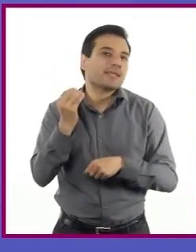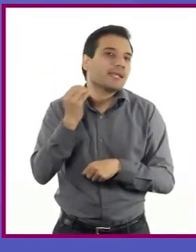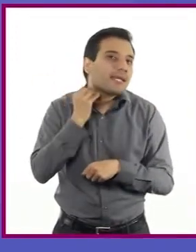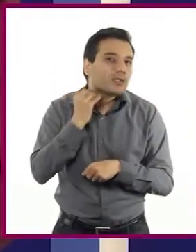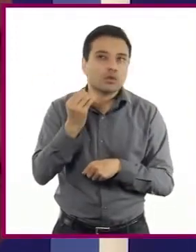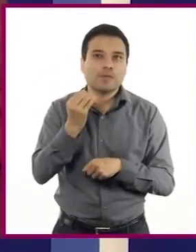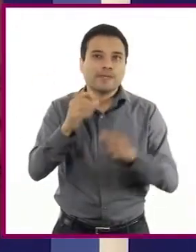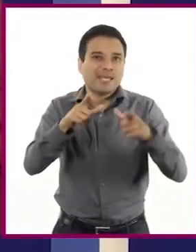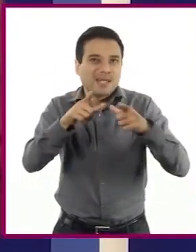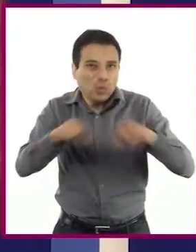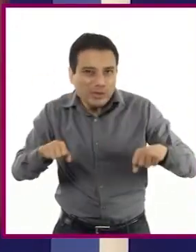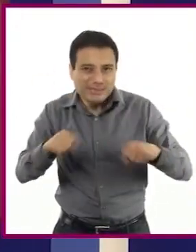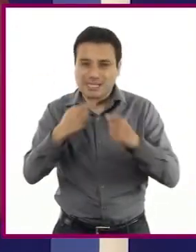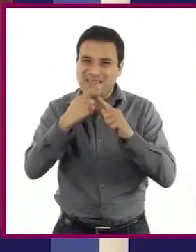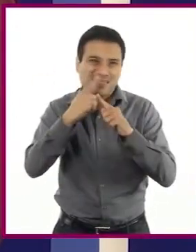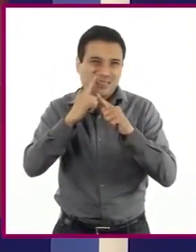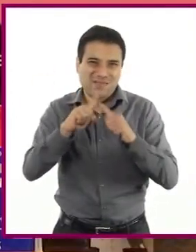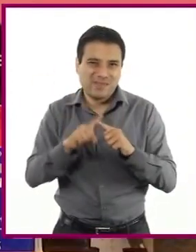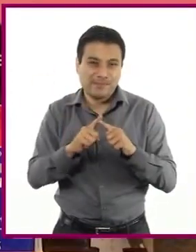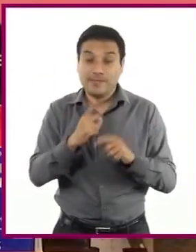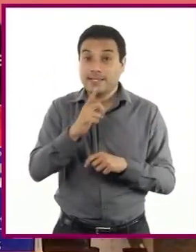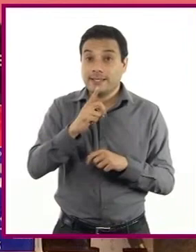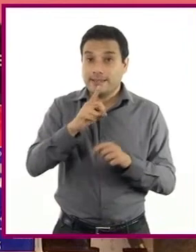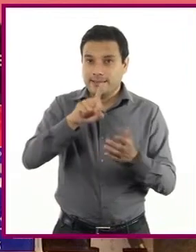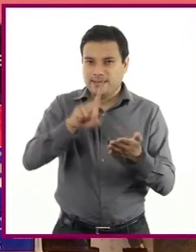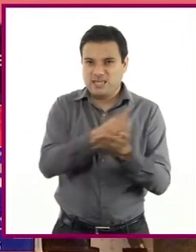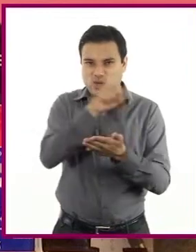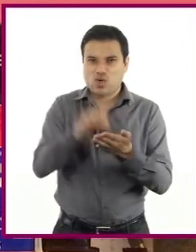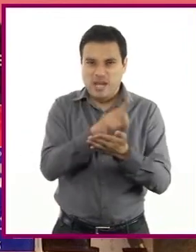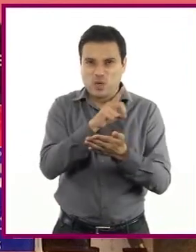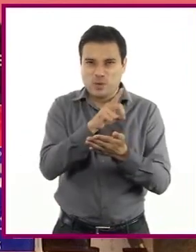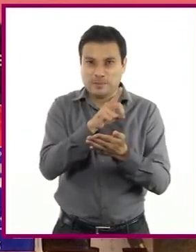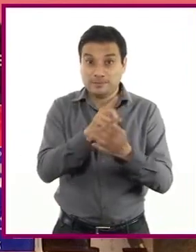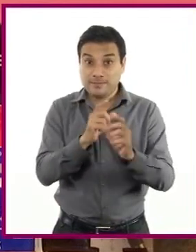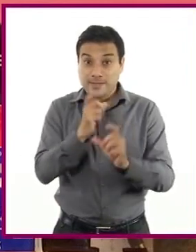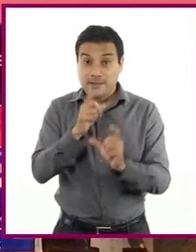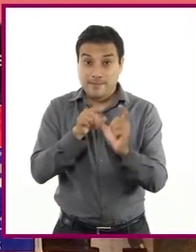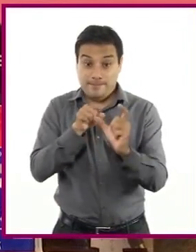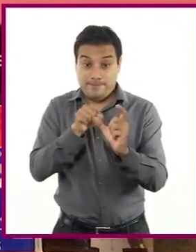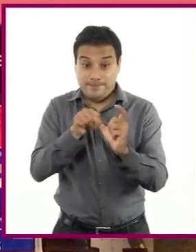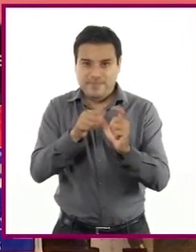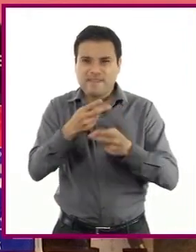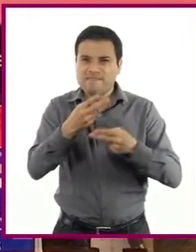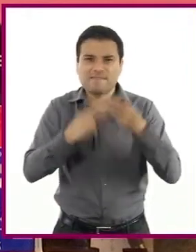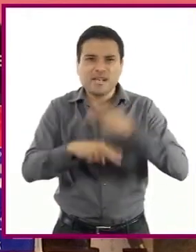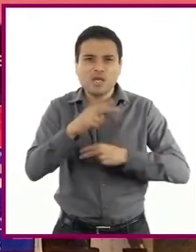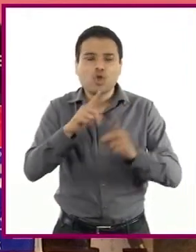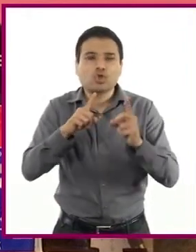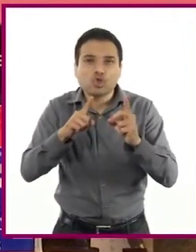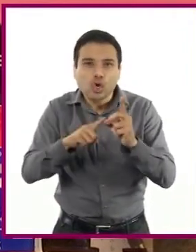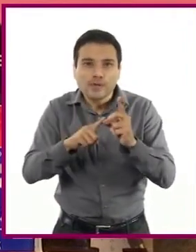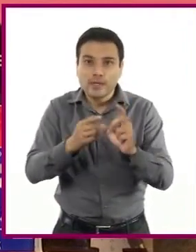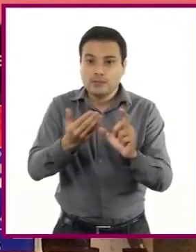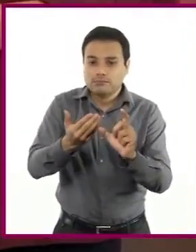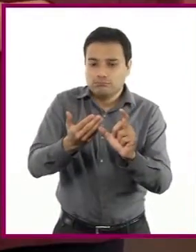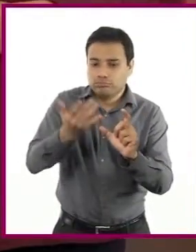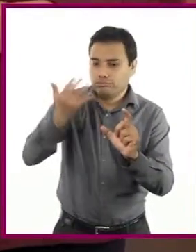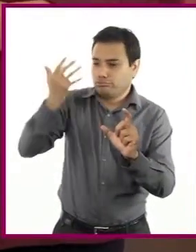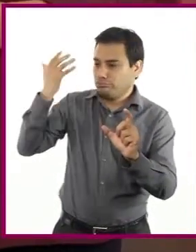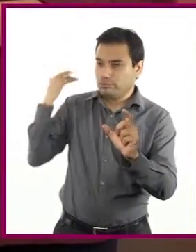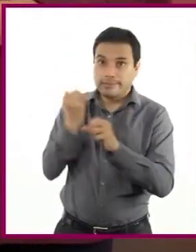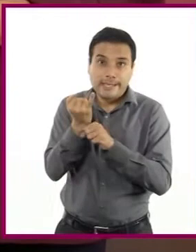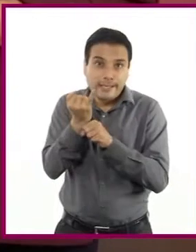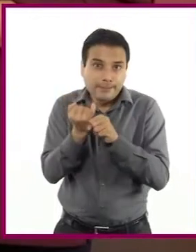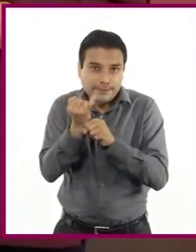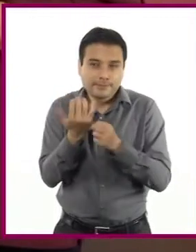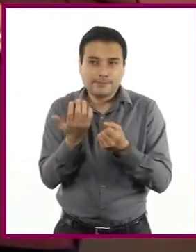lingüística, etc. Etimológicos, que describen el origen de las palabras, indicando sus variaciones históricas a partir del idioma de origen,